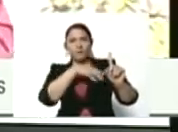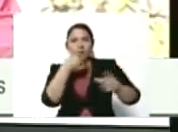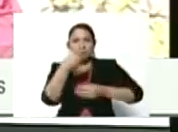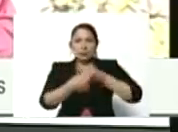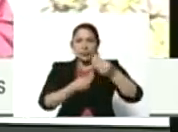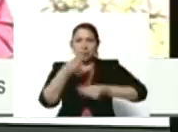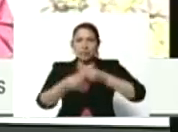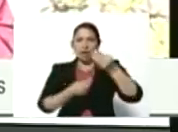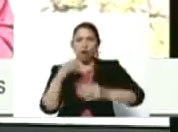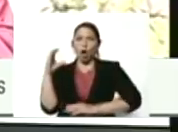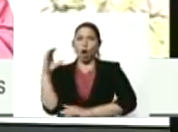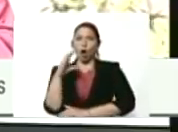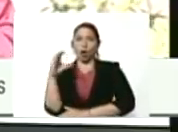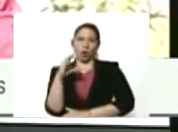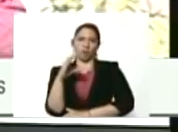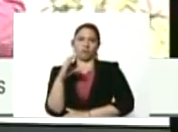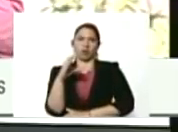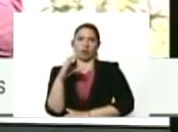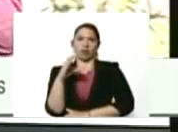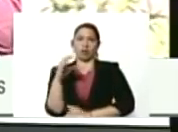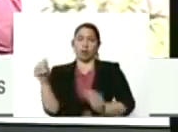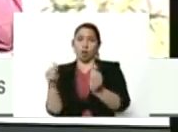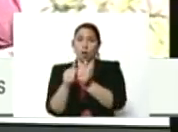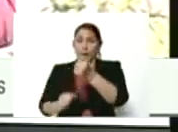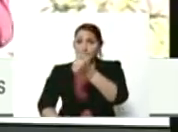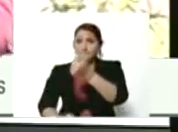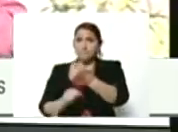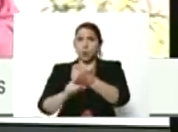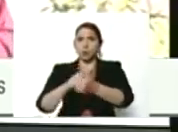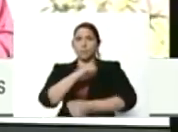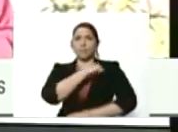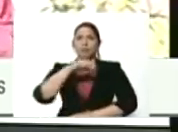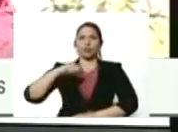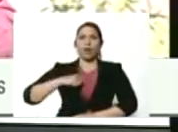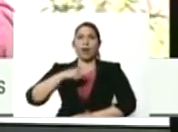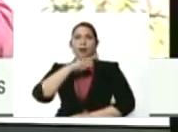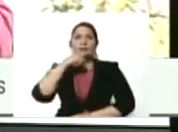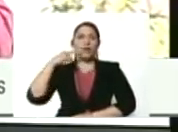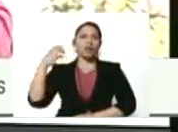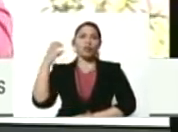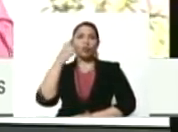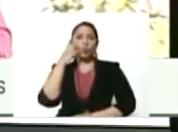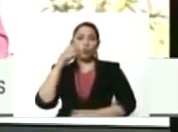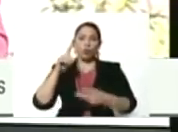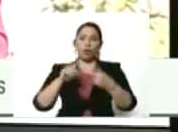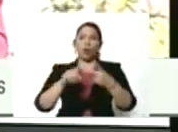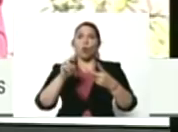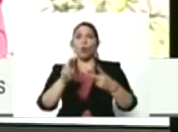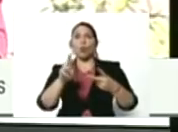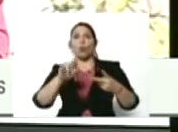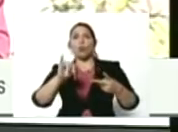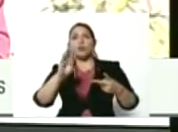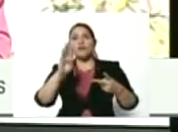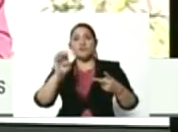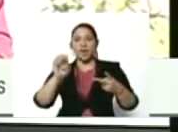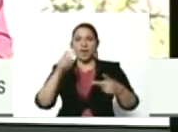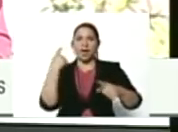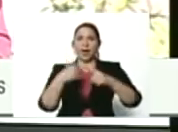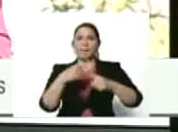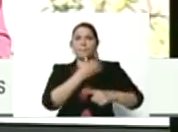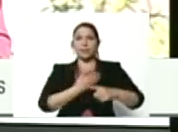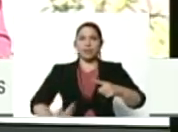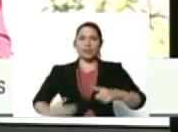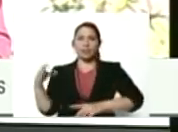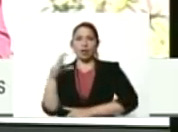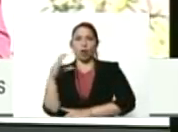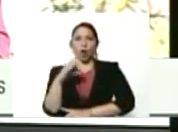Colombia con el apoyo personal de Iván Duque, de Álvaro Uribe Vélez, y desde la Embajada